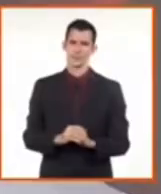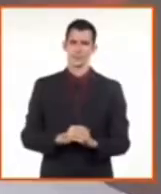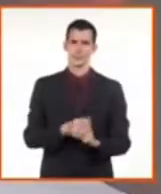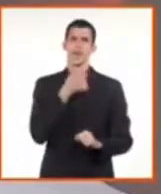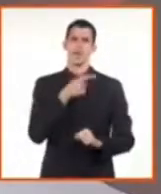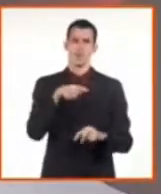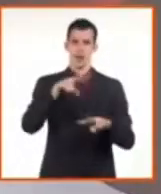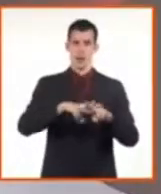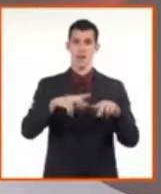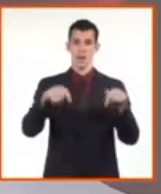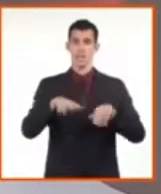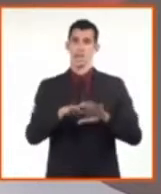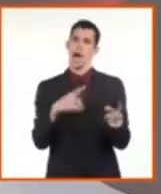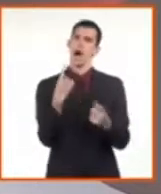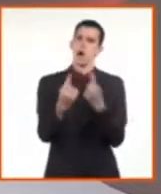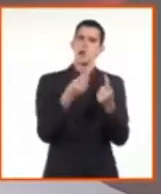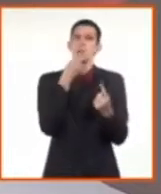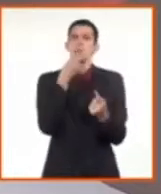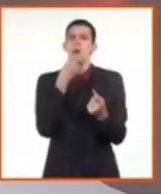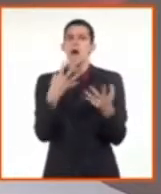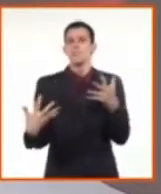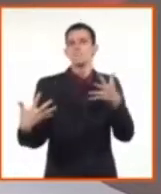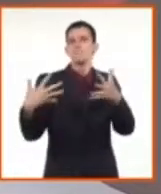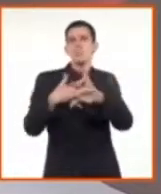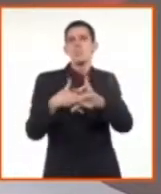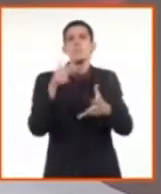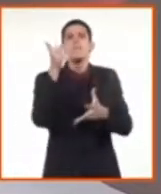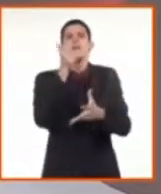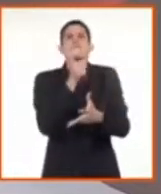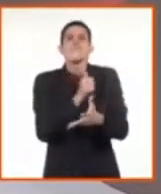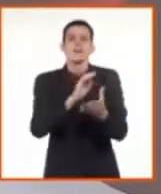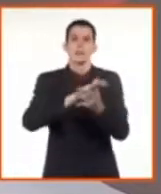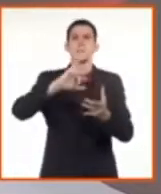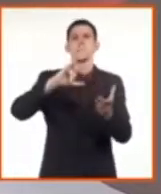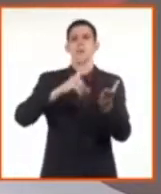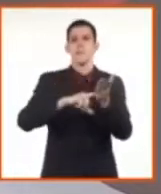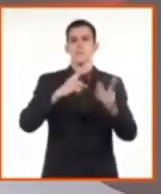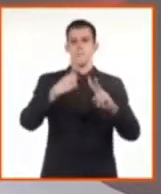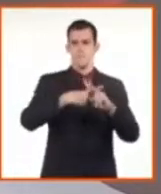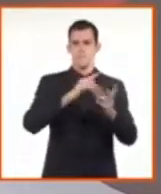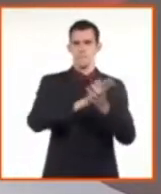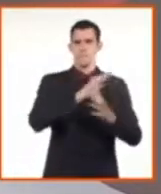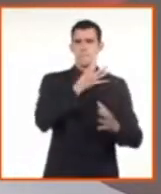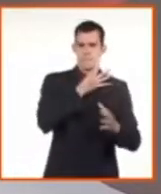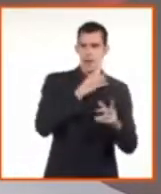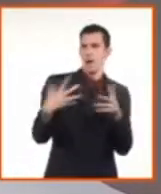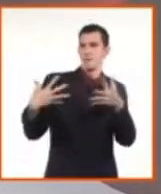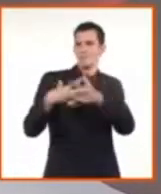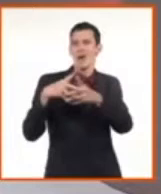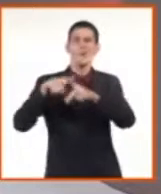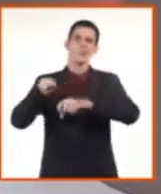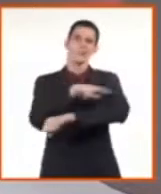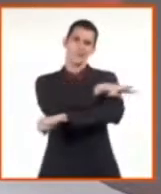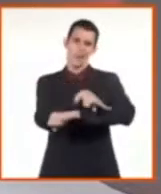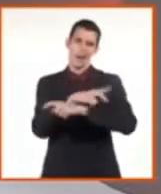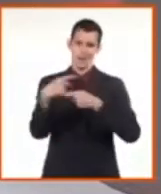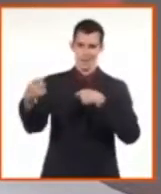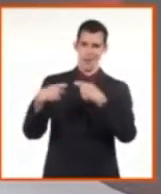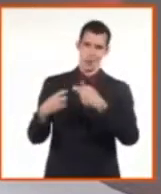estamos buscando realmente la posibilidad de que éstas se amplían en el centro y en el oriente del país también